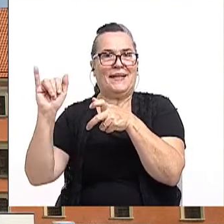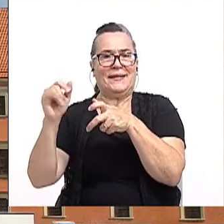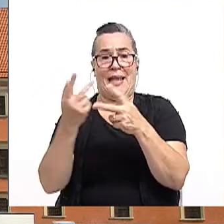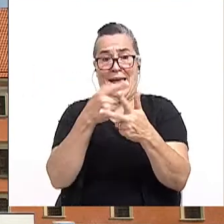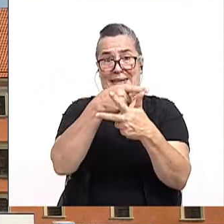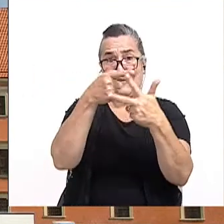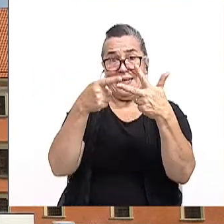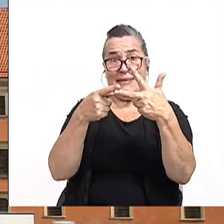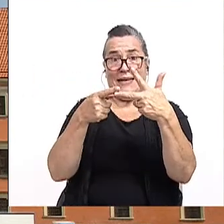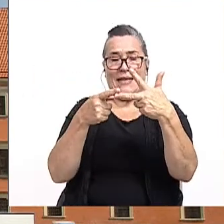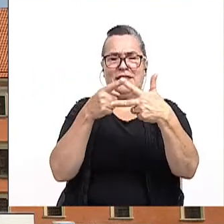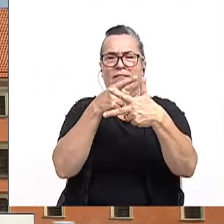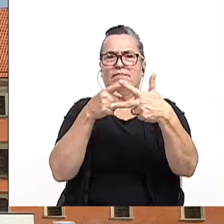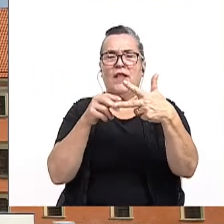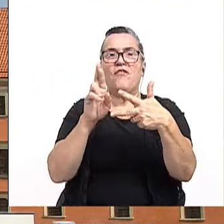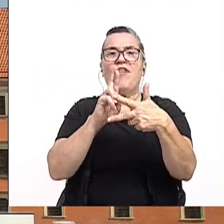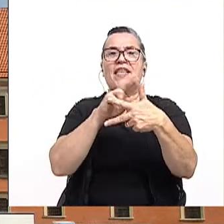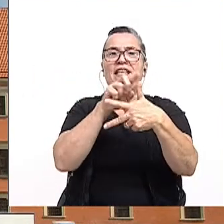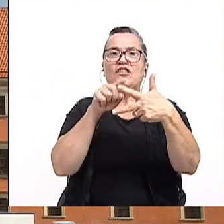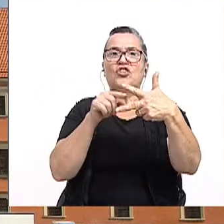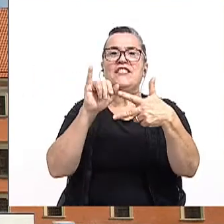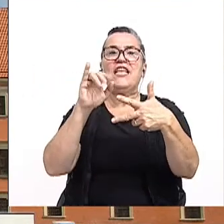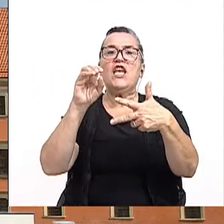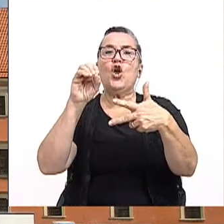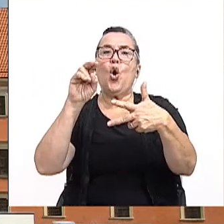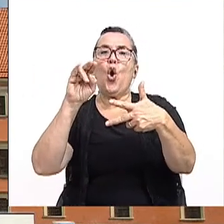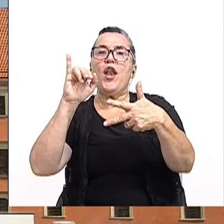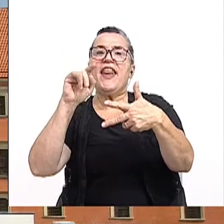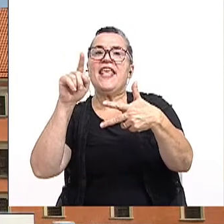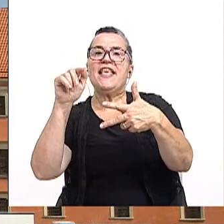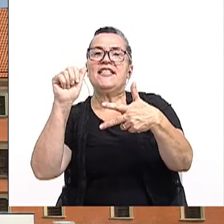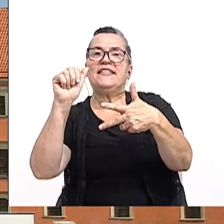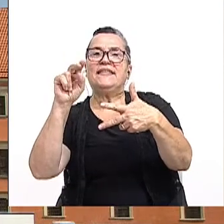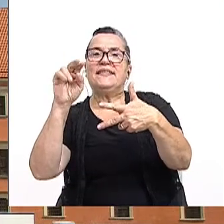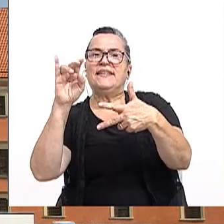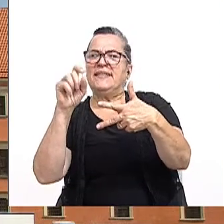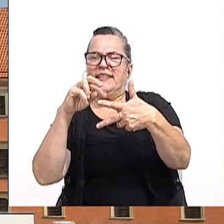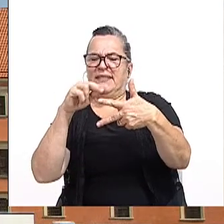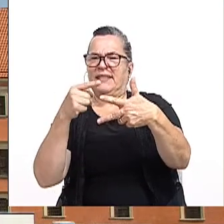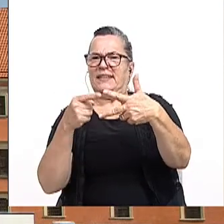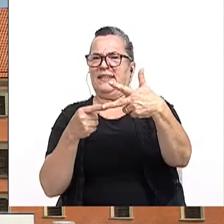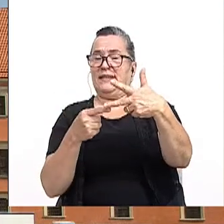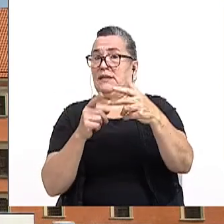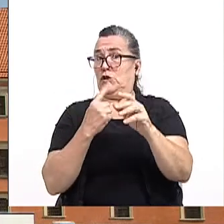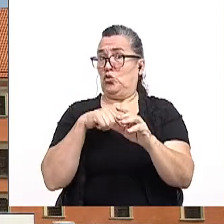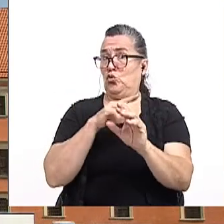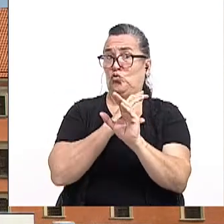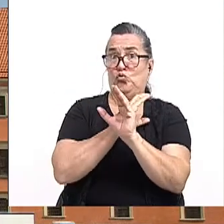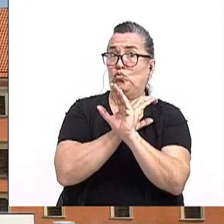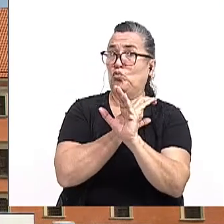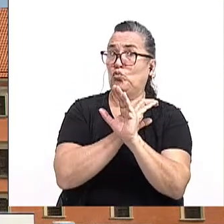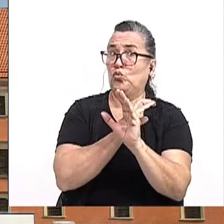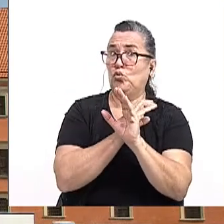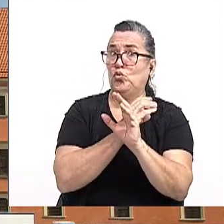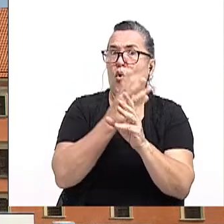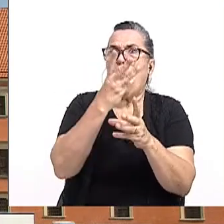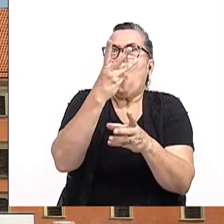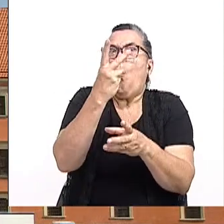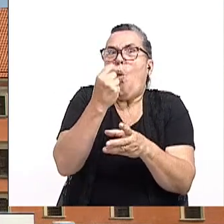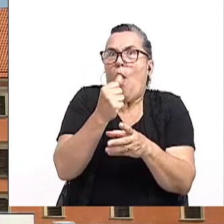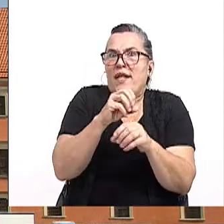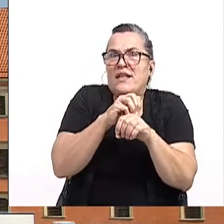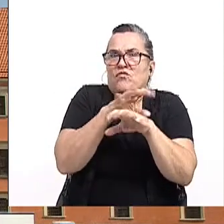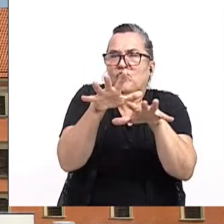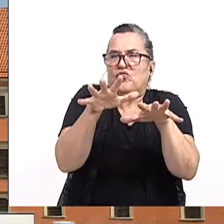tres, son radiaciones ionizantes. Es decir, si no tenemos cuidado, de acuerdo a las cantidades de radiaciones